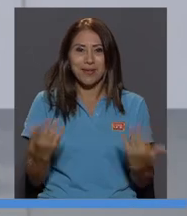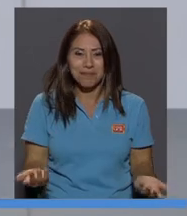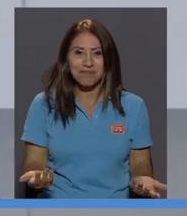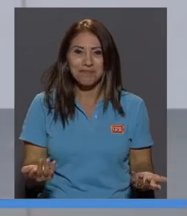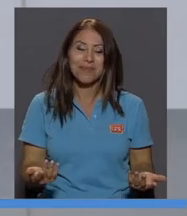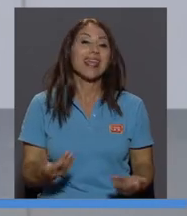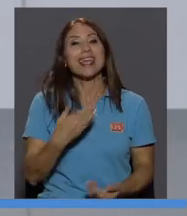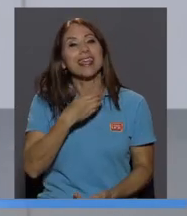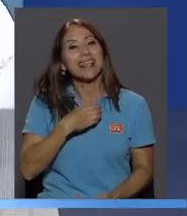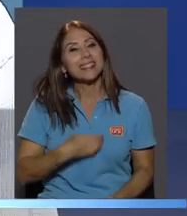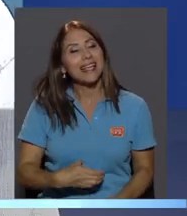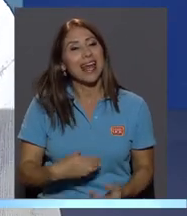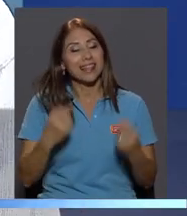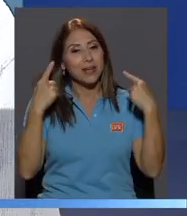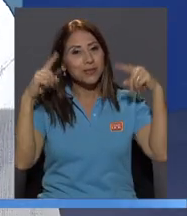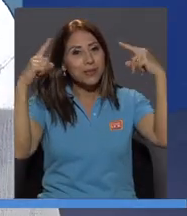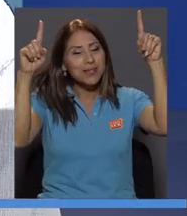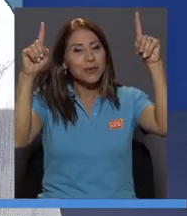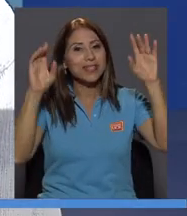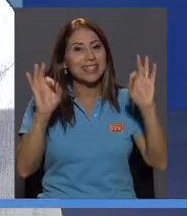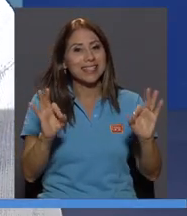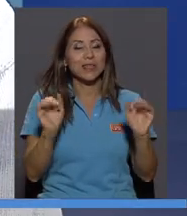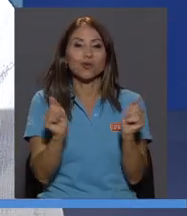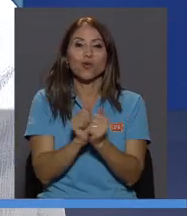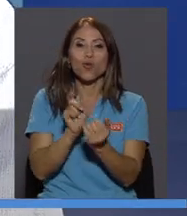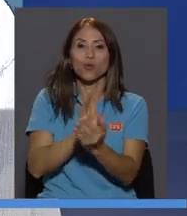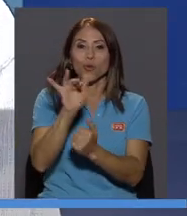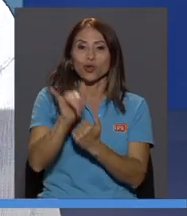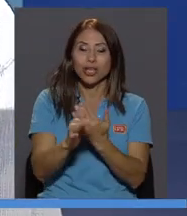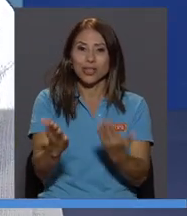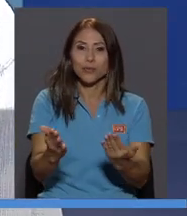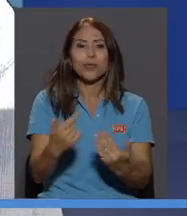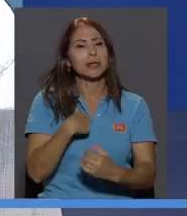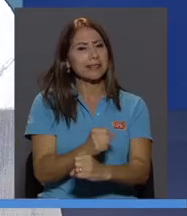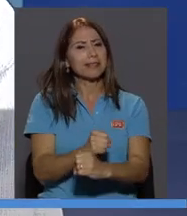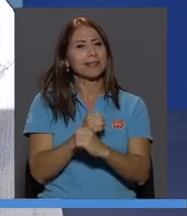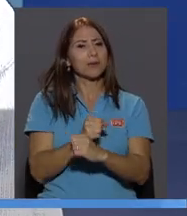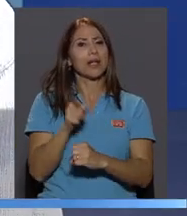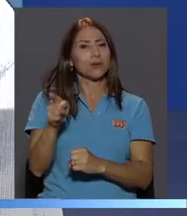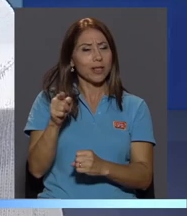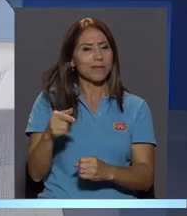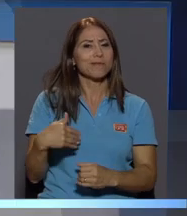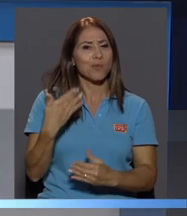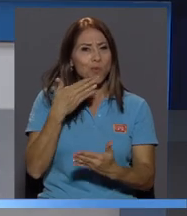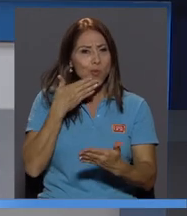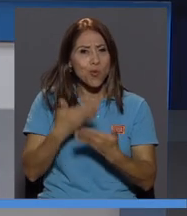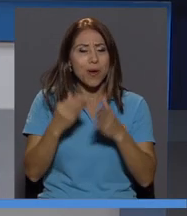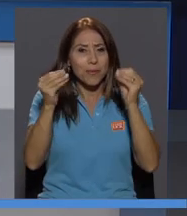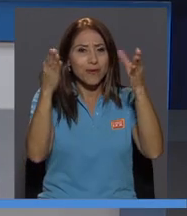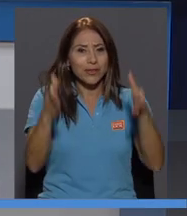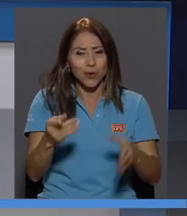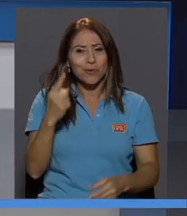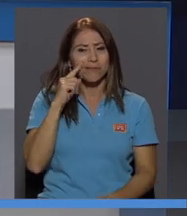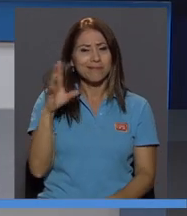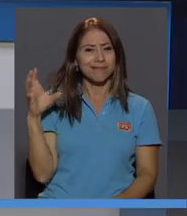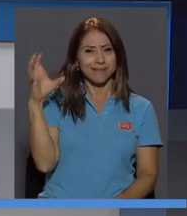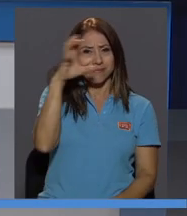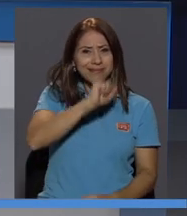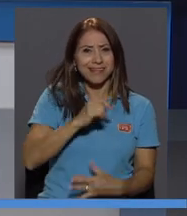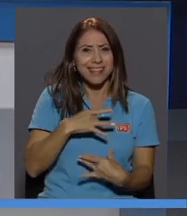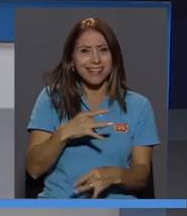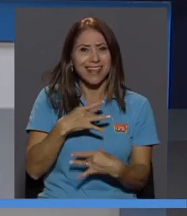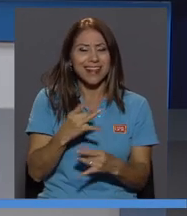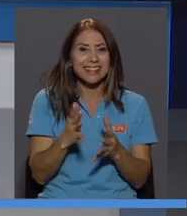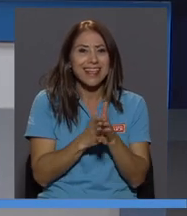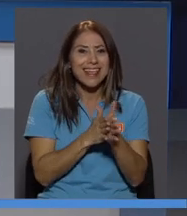y desearte los mayores éxitos en verdad con tu proyecto y muy segura de que vas a hacer un muy buen profesor porque se te nota ese